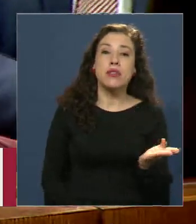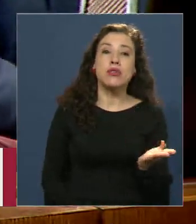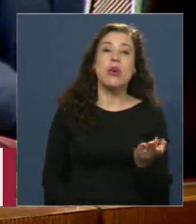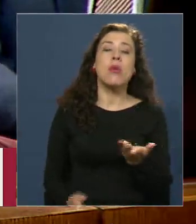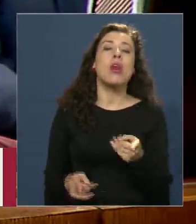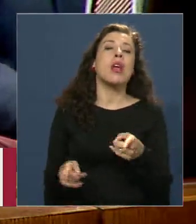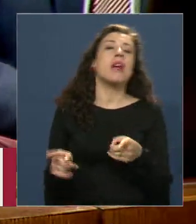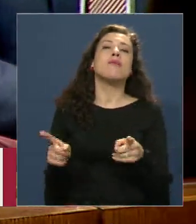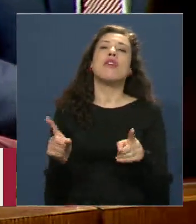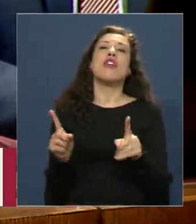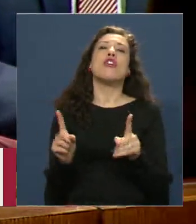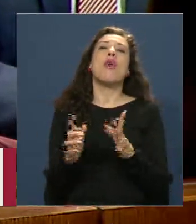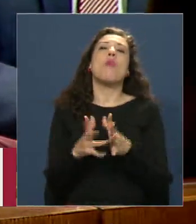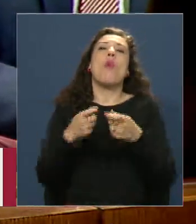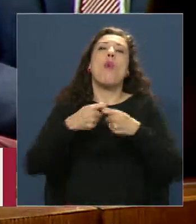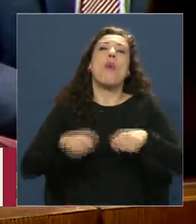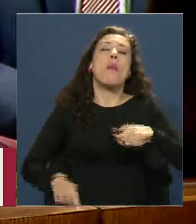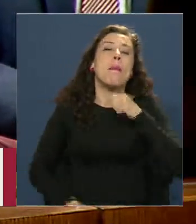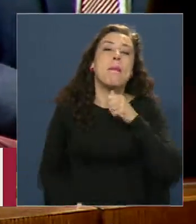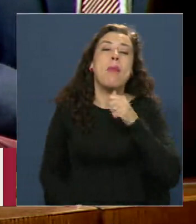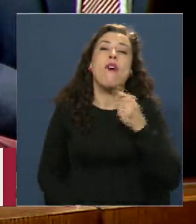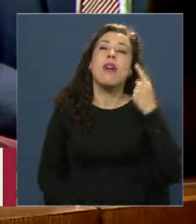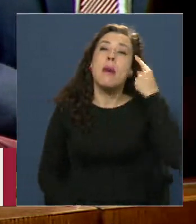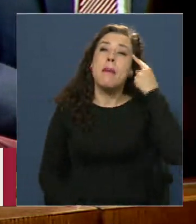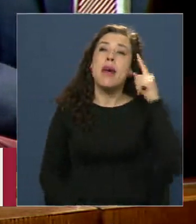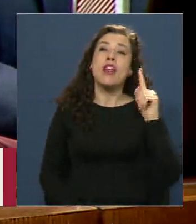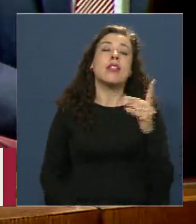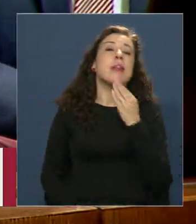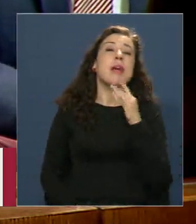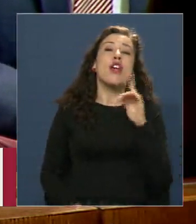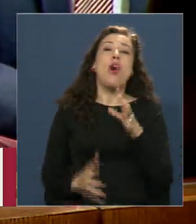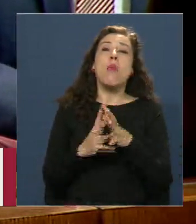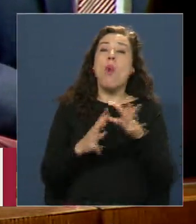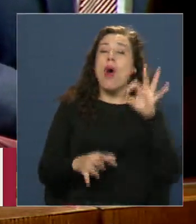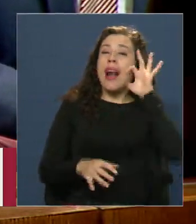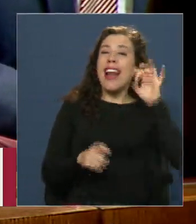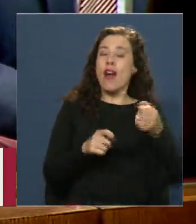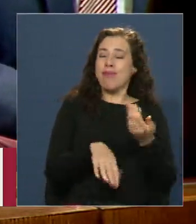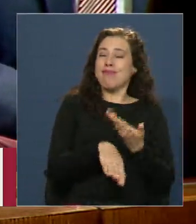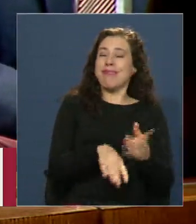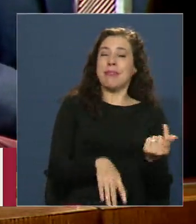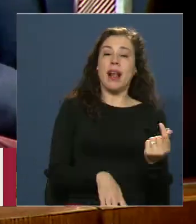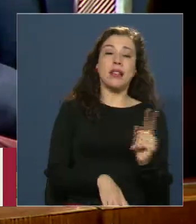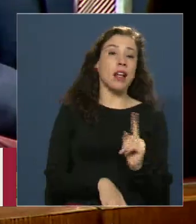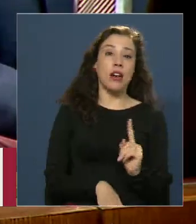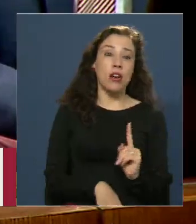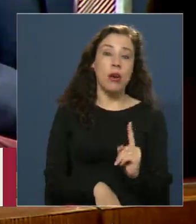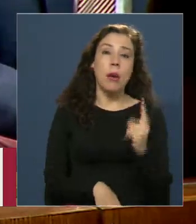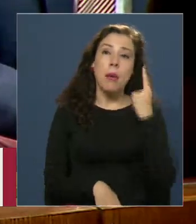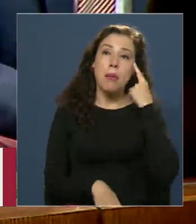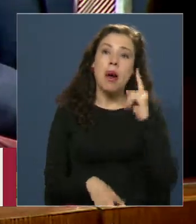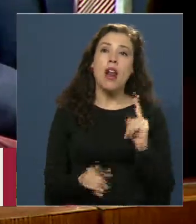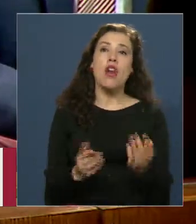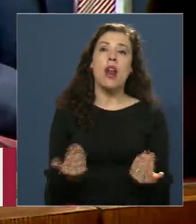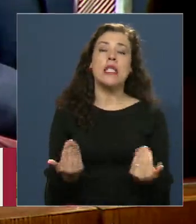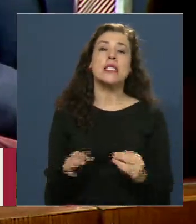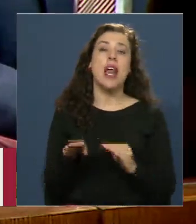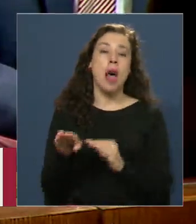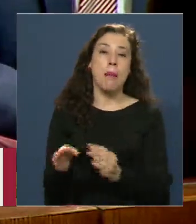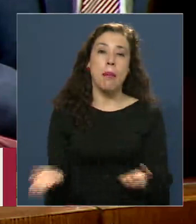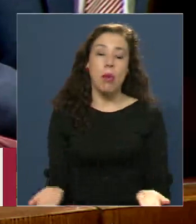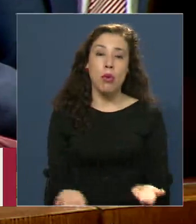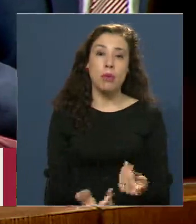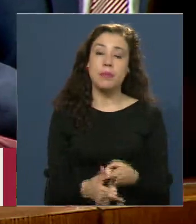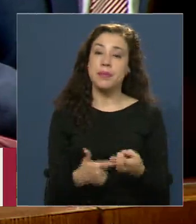son lo suficientemente vulnerables, pero tampoco lo suficientemente solventes en el ámbito económico para que no necesiten apoyo.